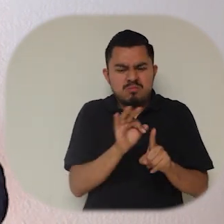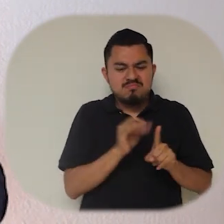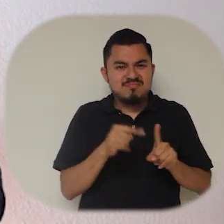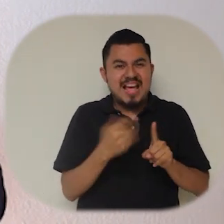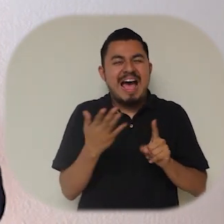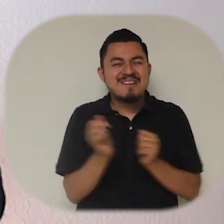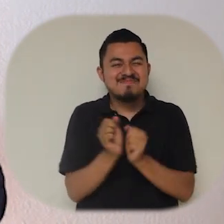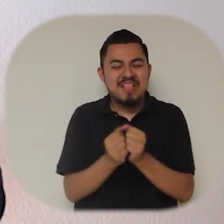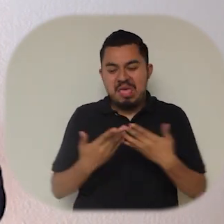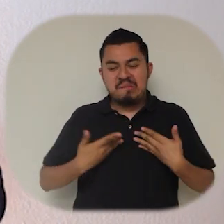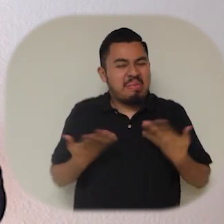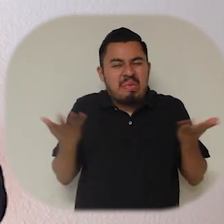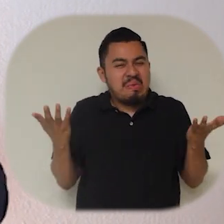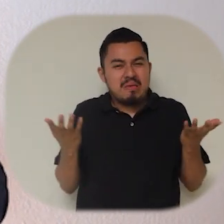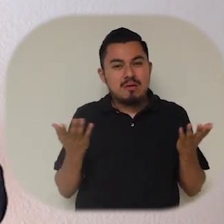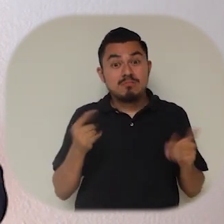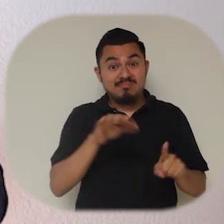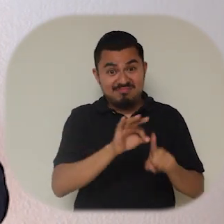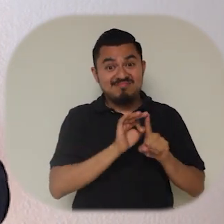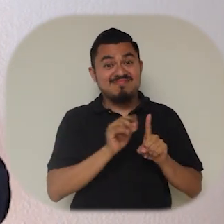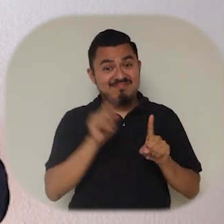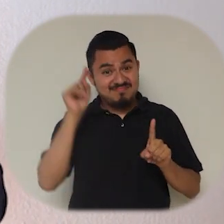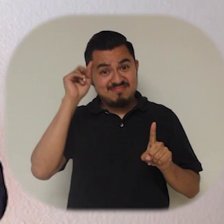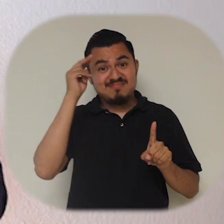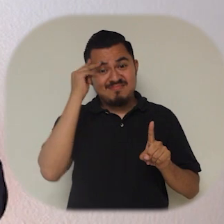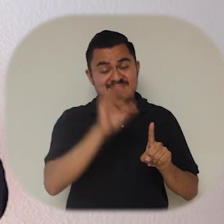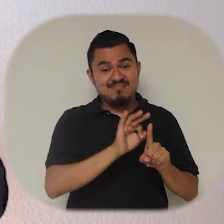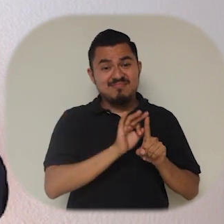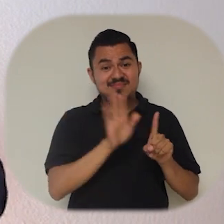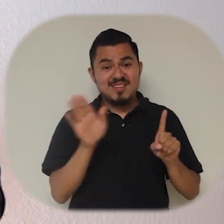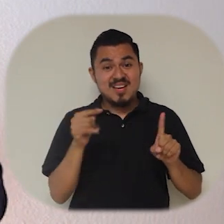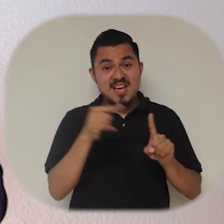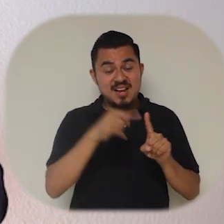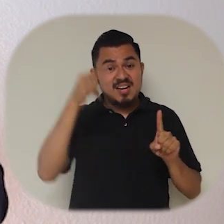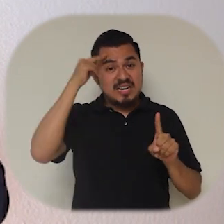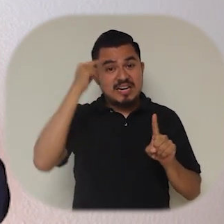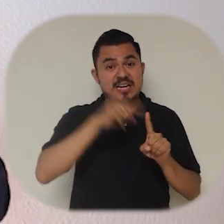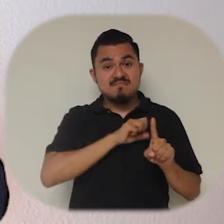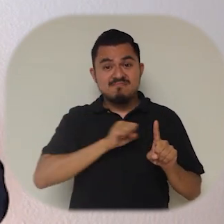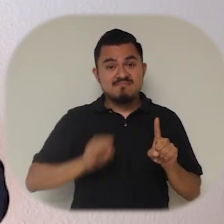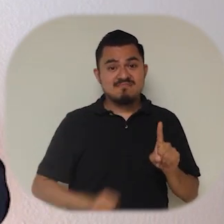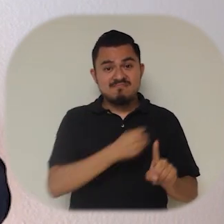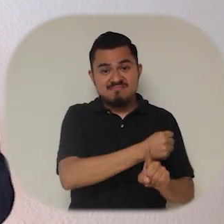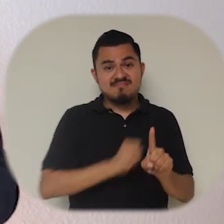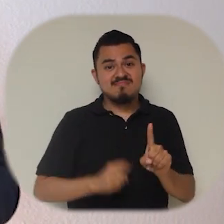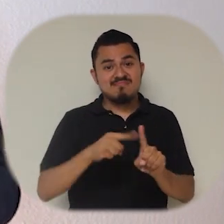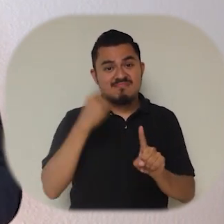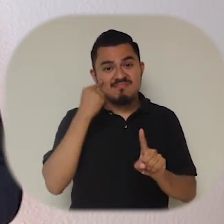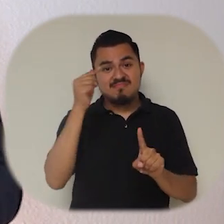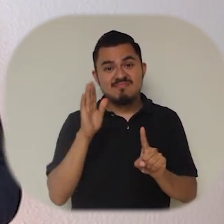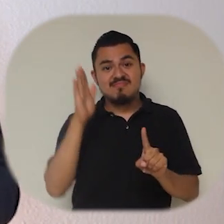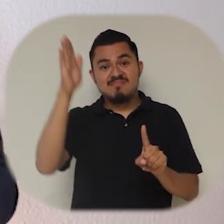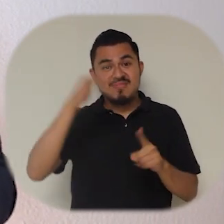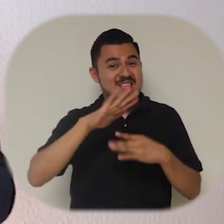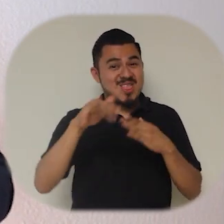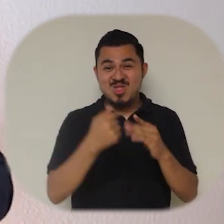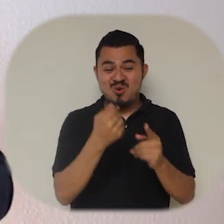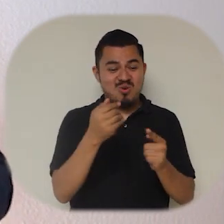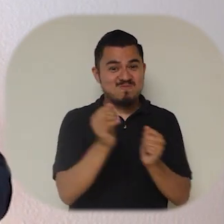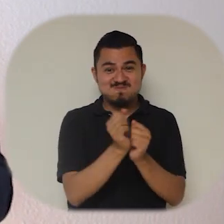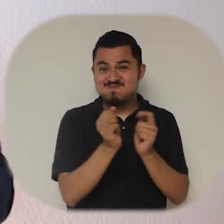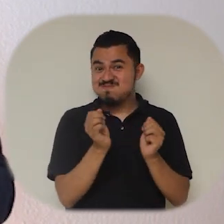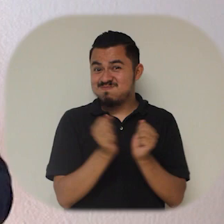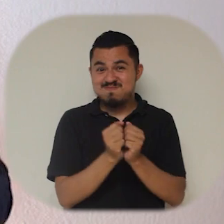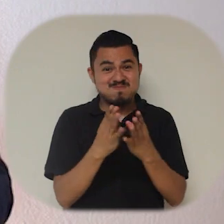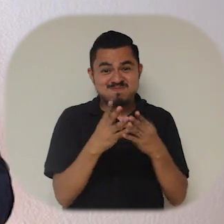acabado. Esto es lo que significa el Mesías, que el Mesías es rey, sacerdote, profeta. Y este Mesías, por lo tanto,